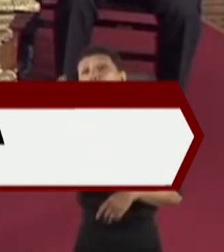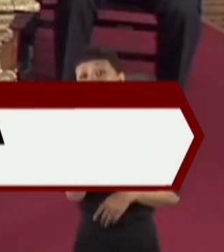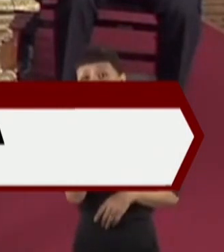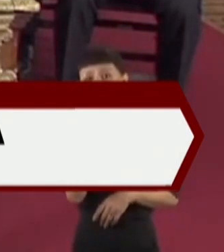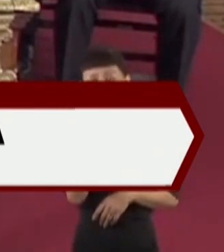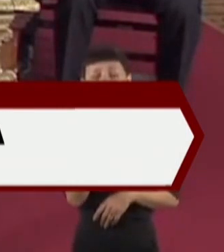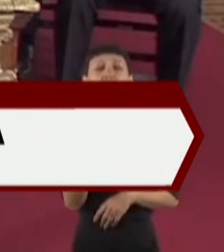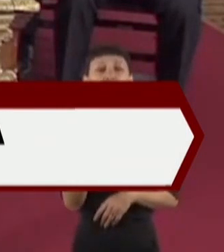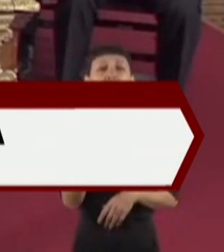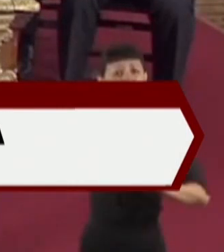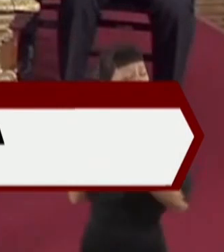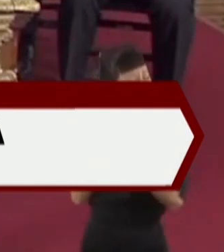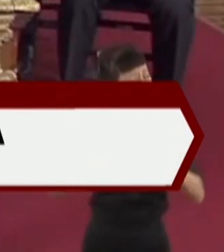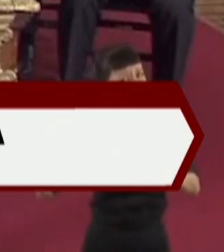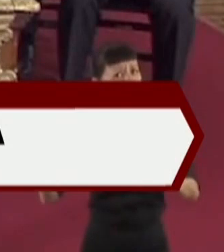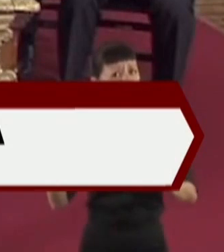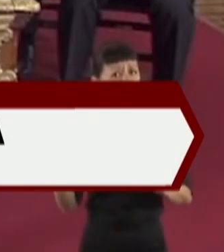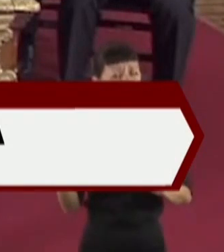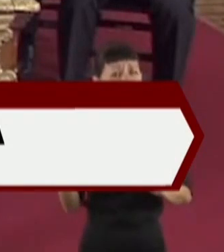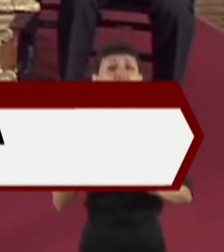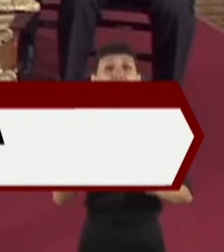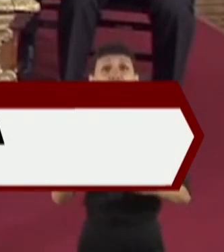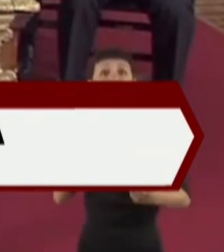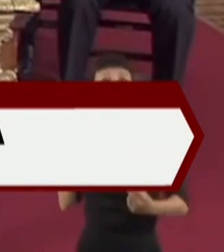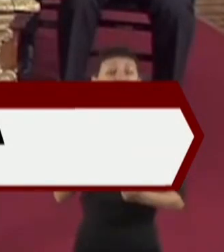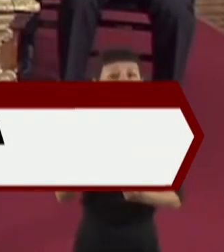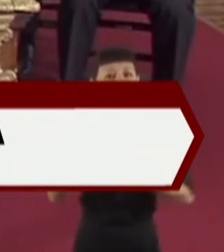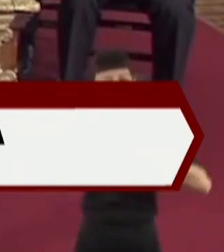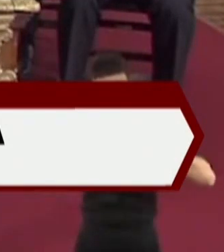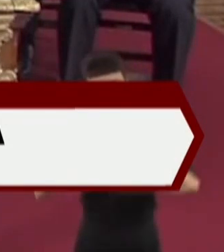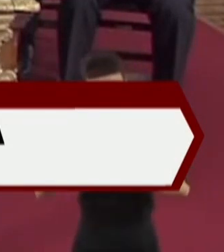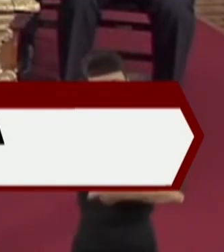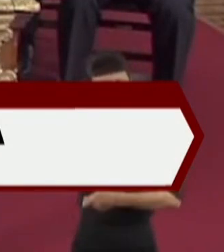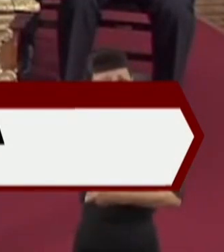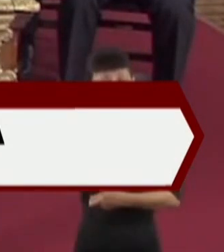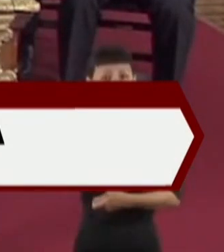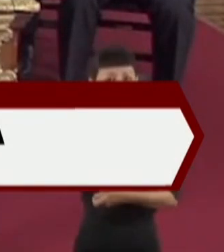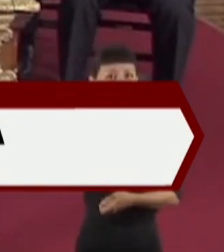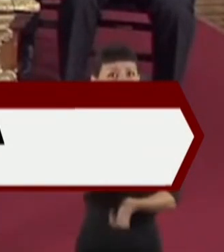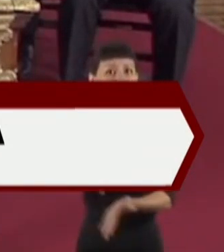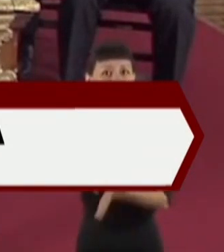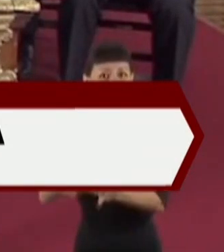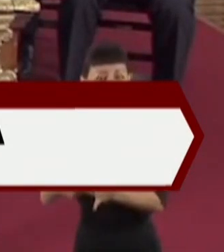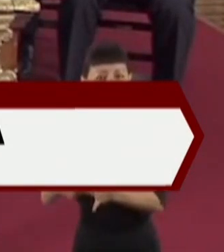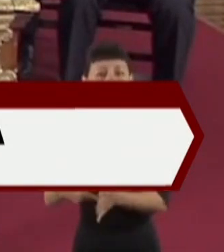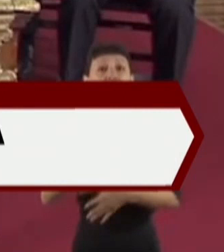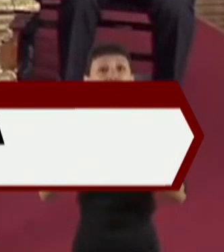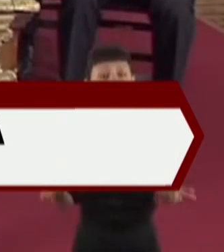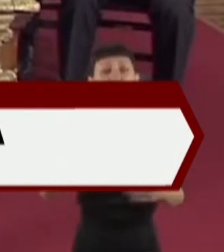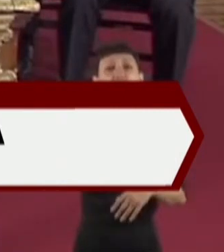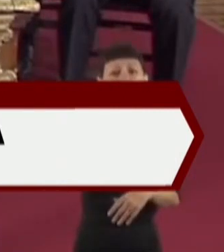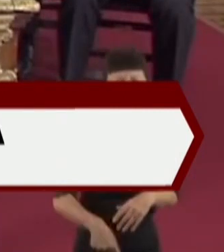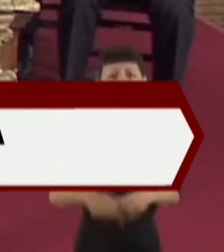sufriendo este recorte y debe haber por lo menos en abril, mayo, junio, si hay una recuperación